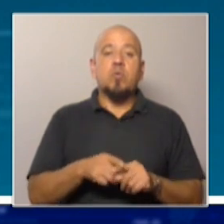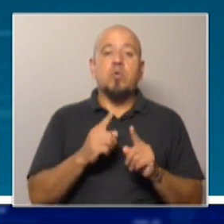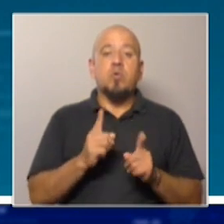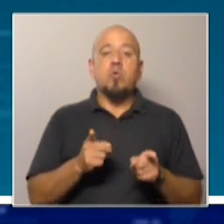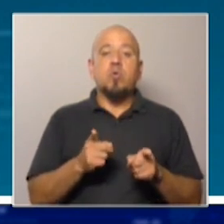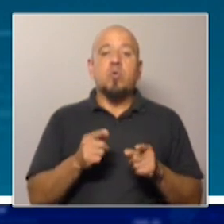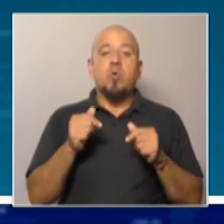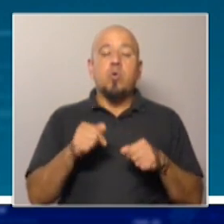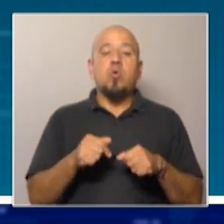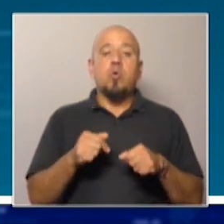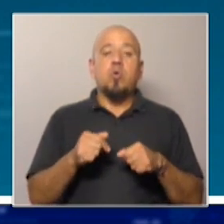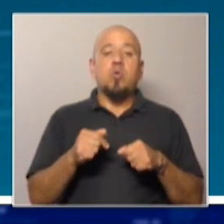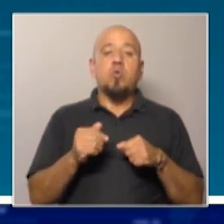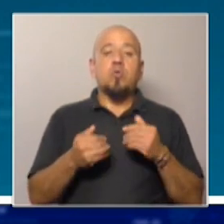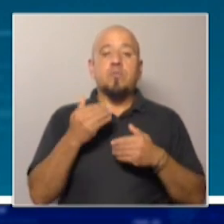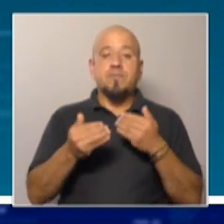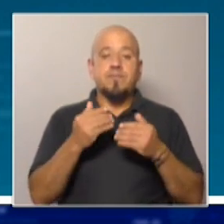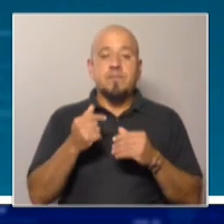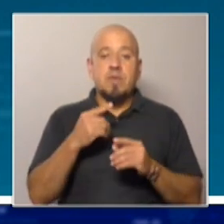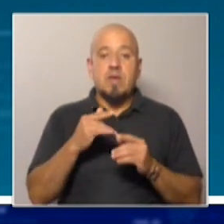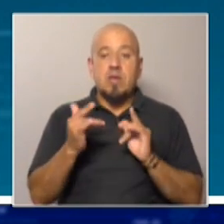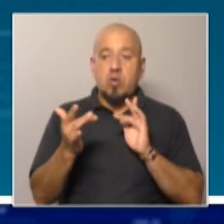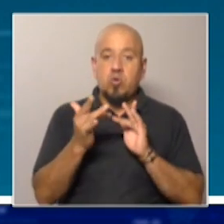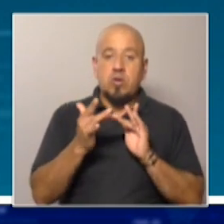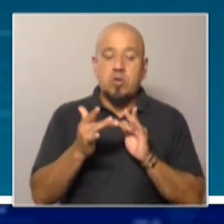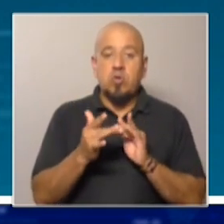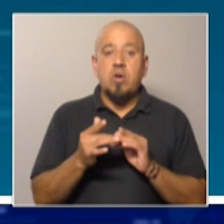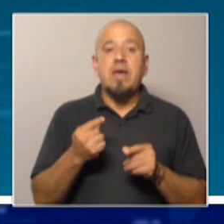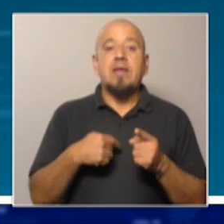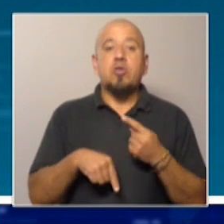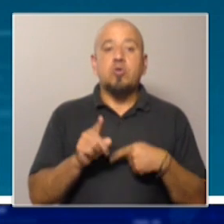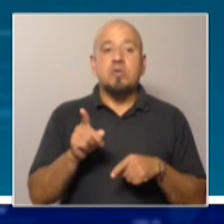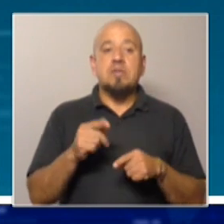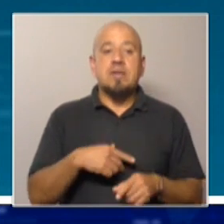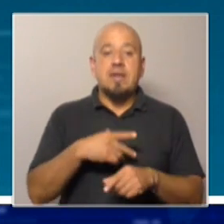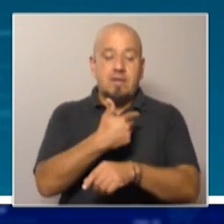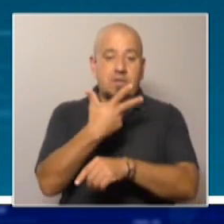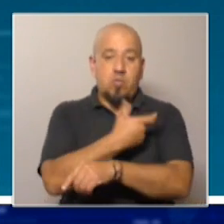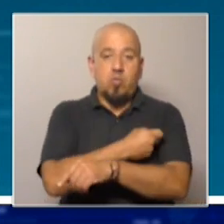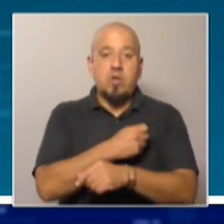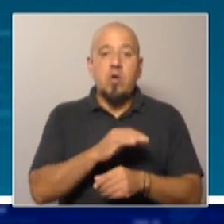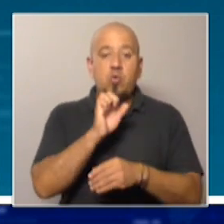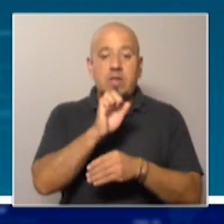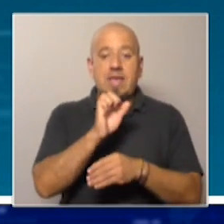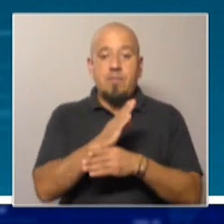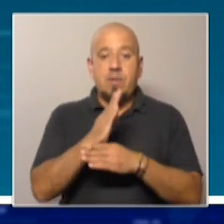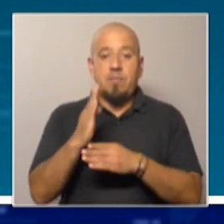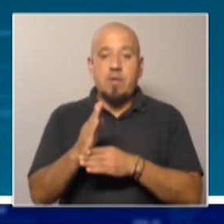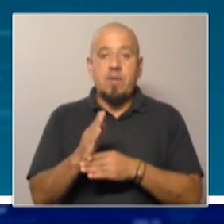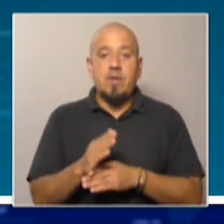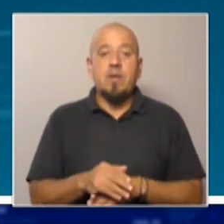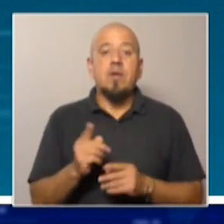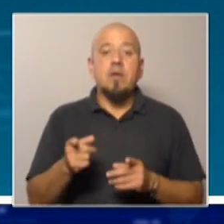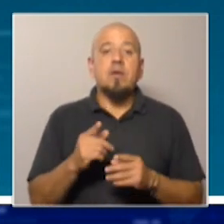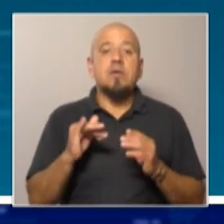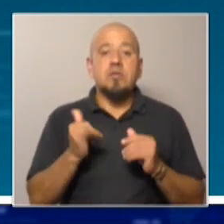cuarentena que lleva hoy por hoy el estar en contacto con un caso positivo. Y entonces, si a la vacuna le sumamos un EPP adecuado, estamos del